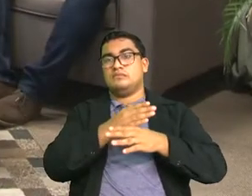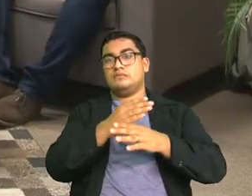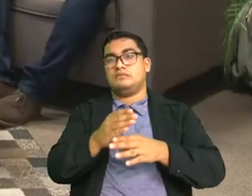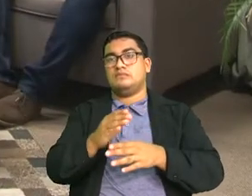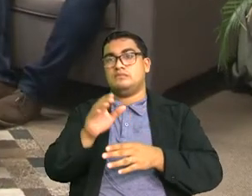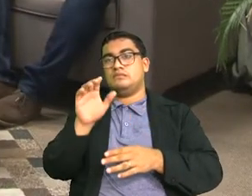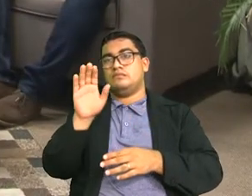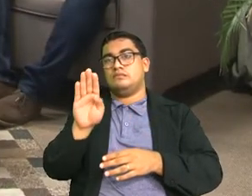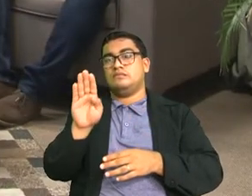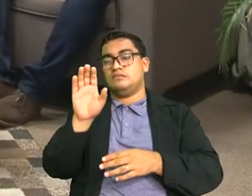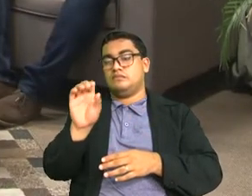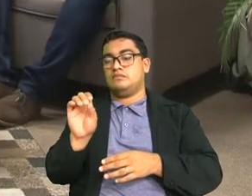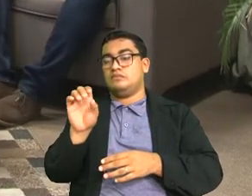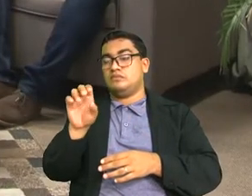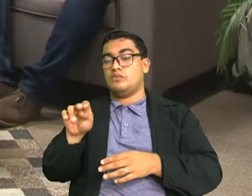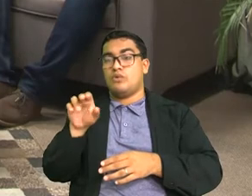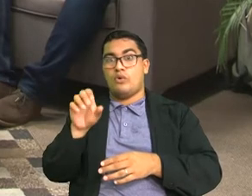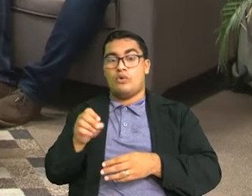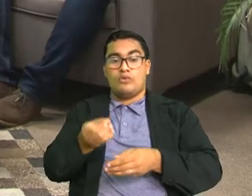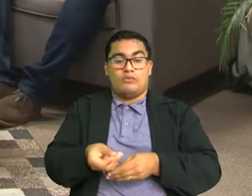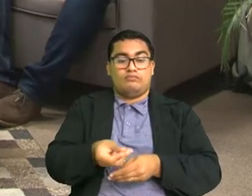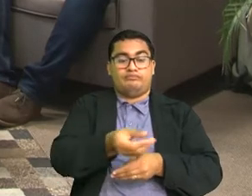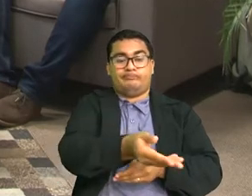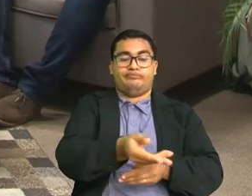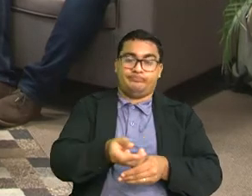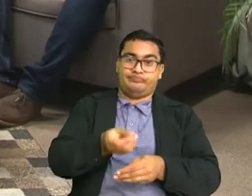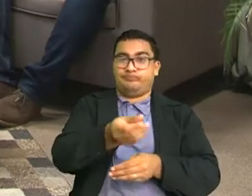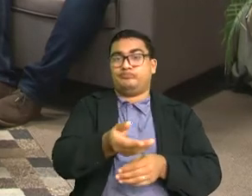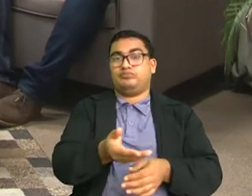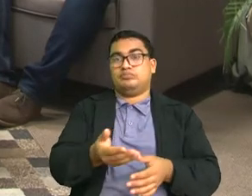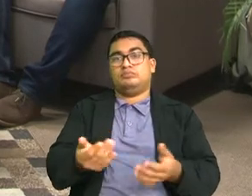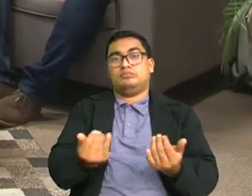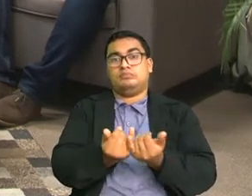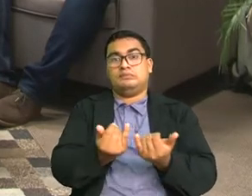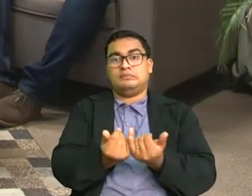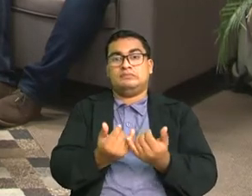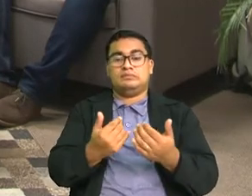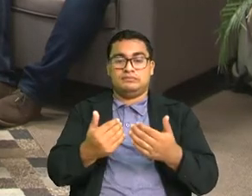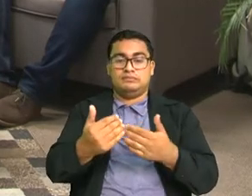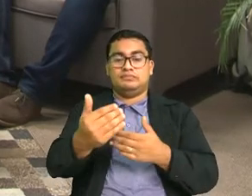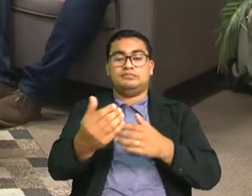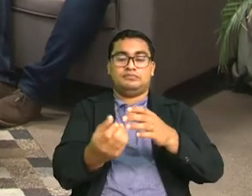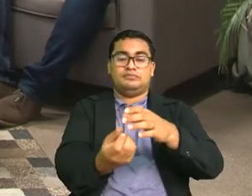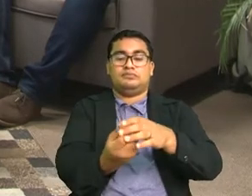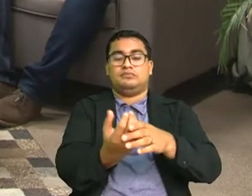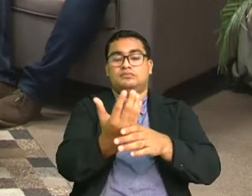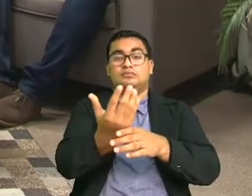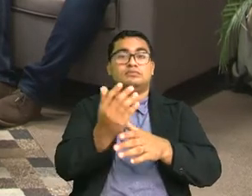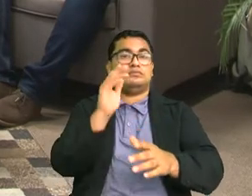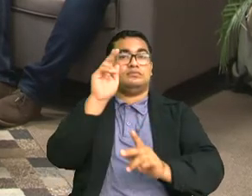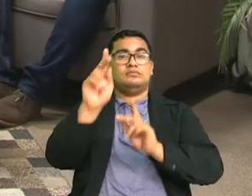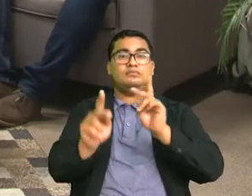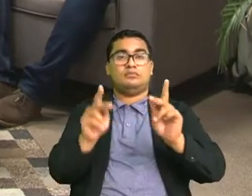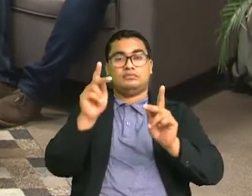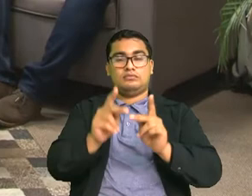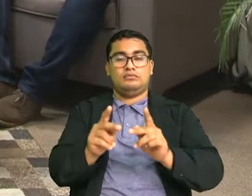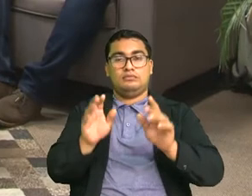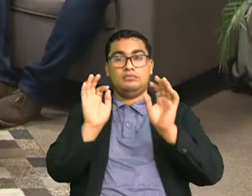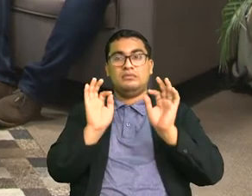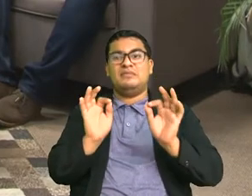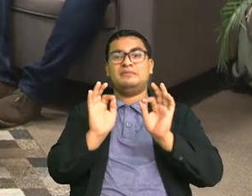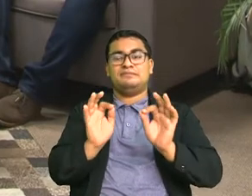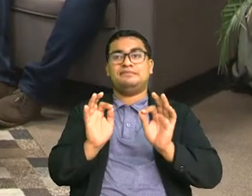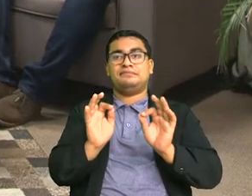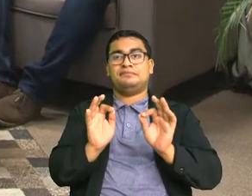acondicionamiento acondicionamiento de la semilla preparándonos por ejemplo para que aseguremos una buena una buena tasa de germinación de la semilla y